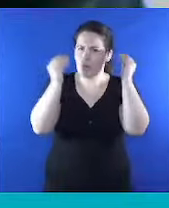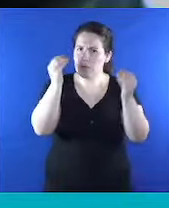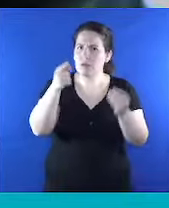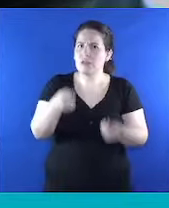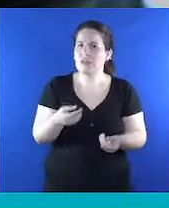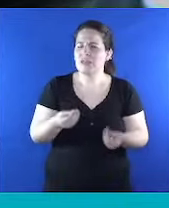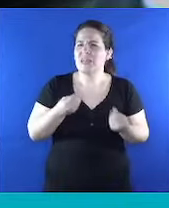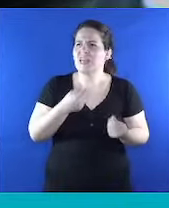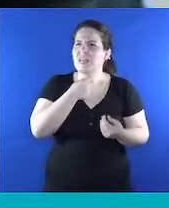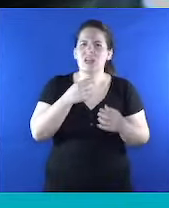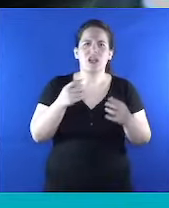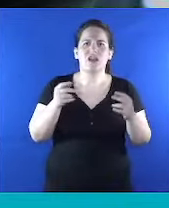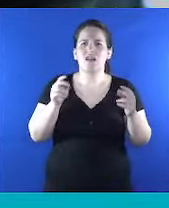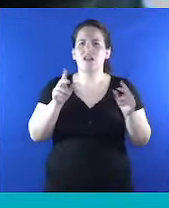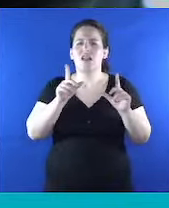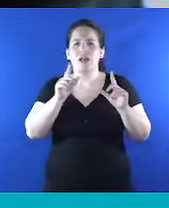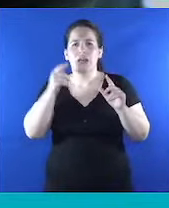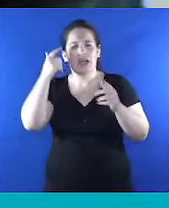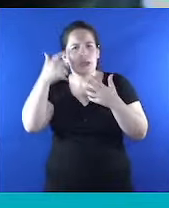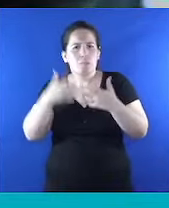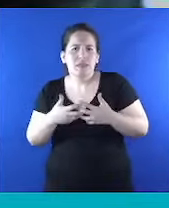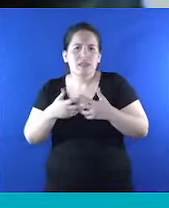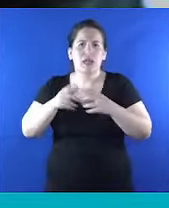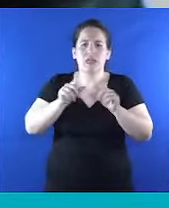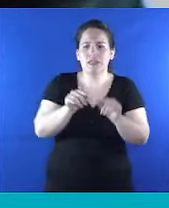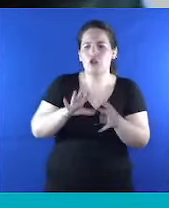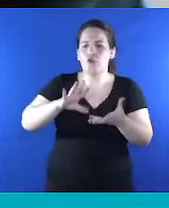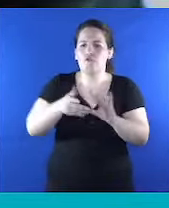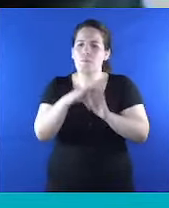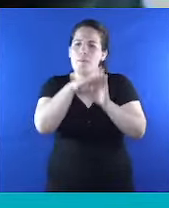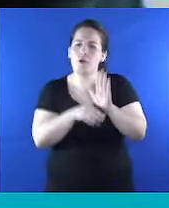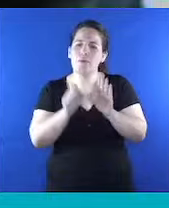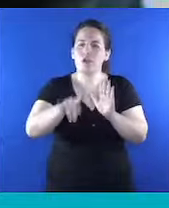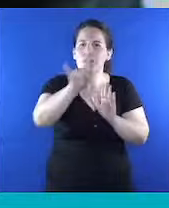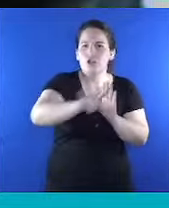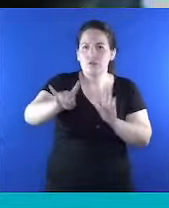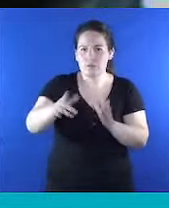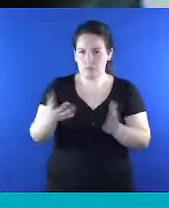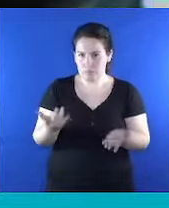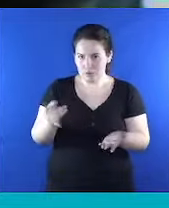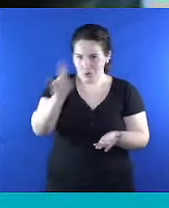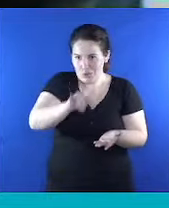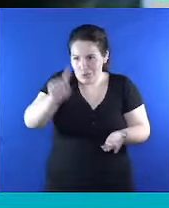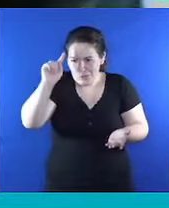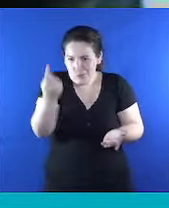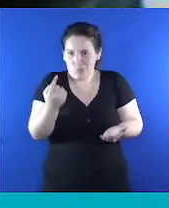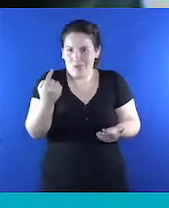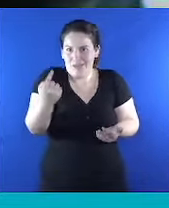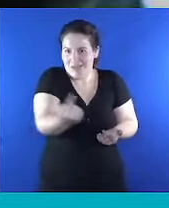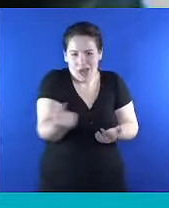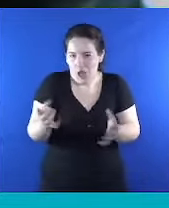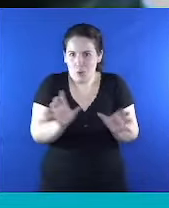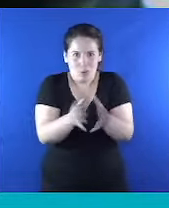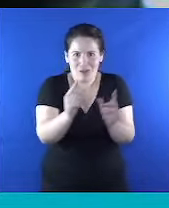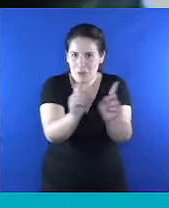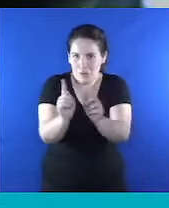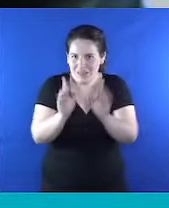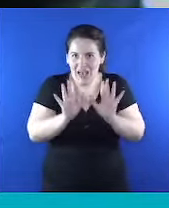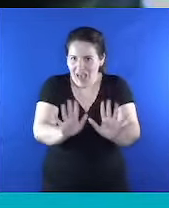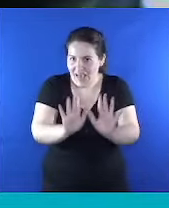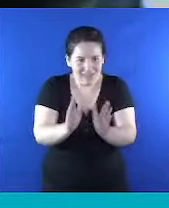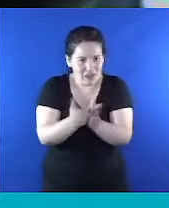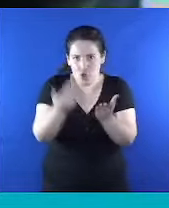que quieren discutir Los criterios en los programas de la universidad bueno la autonomía Universitaria y la libertad de cátedra está consagrada en la